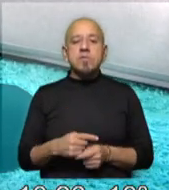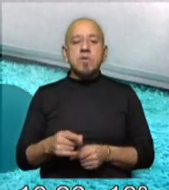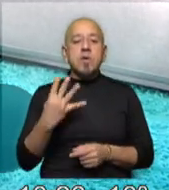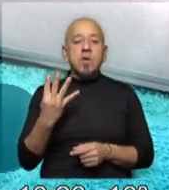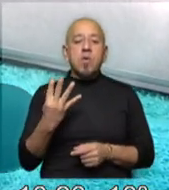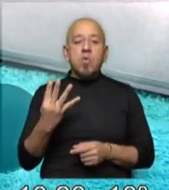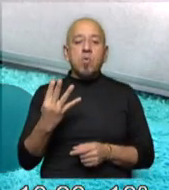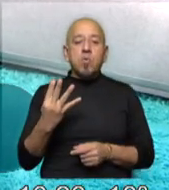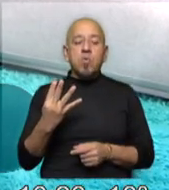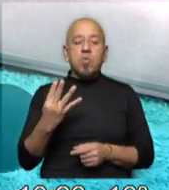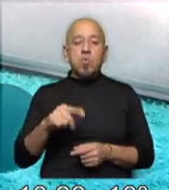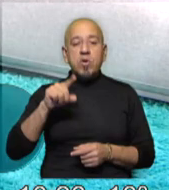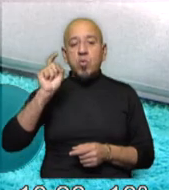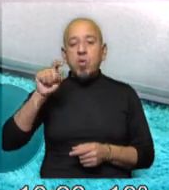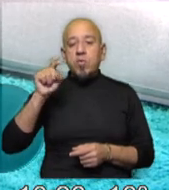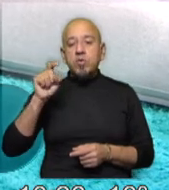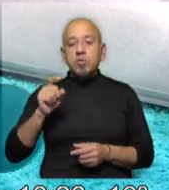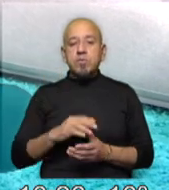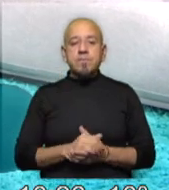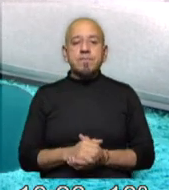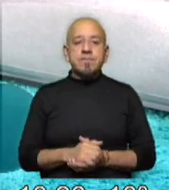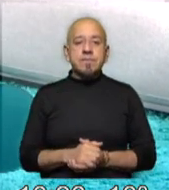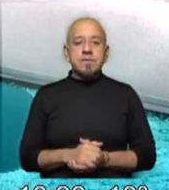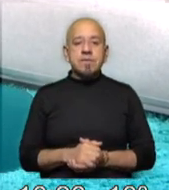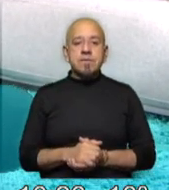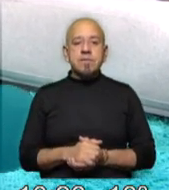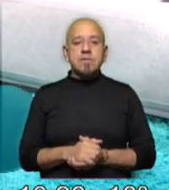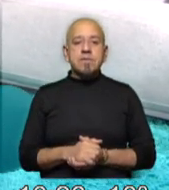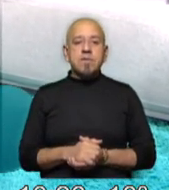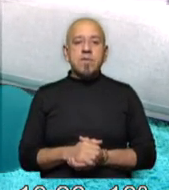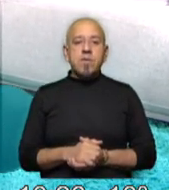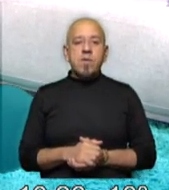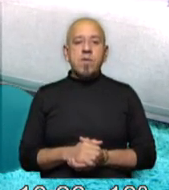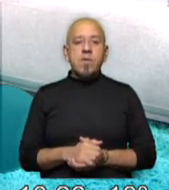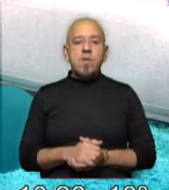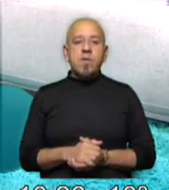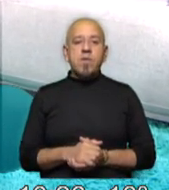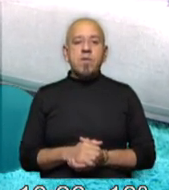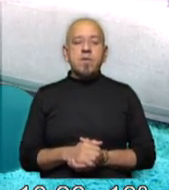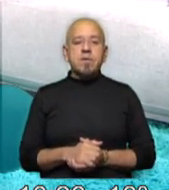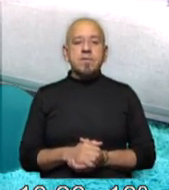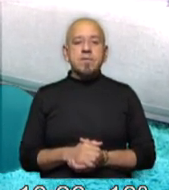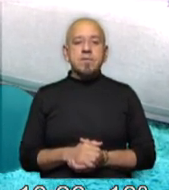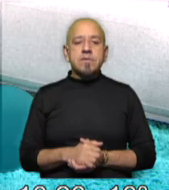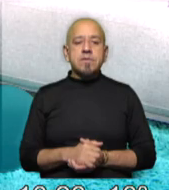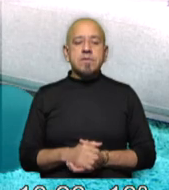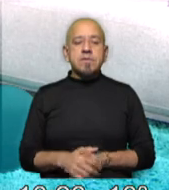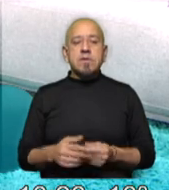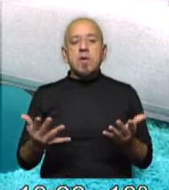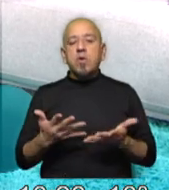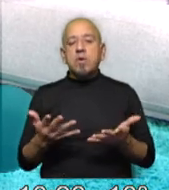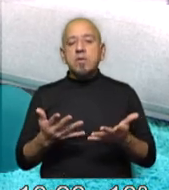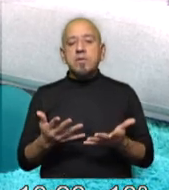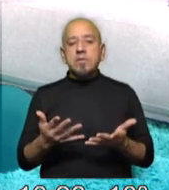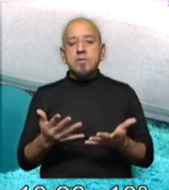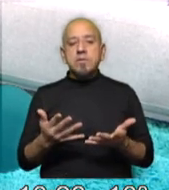tranquilamente. Tranquilo, pero por abajo de la pata. Bueno, vamos al mundo de las plataformas. Plataformas. En este caso vamos a hablar